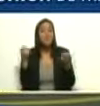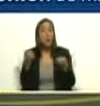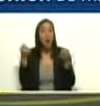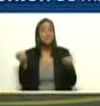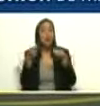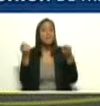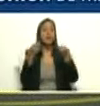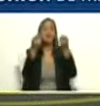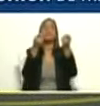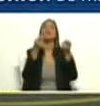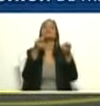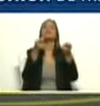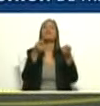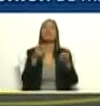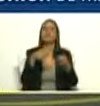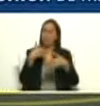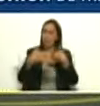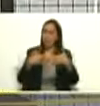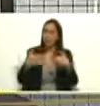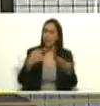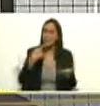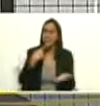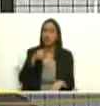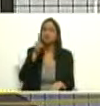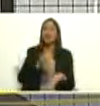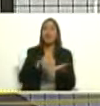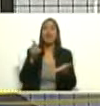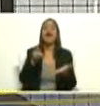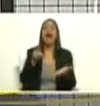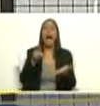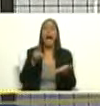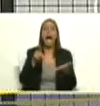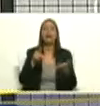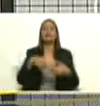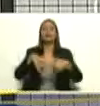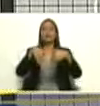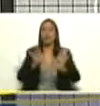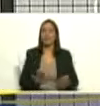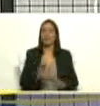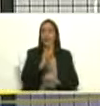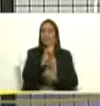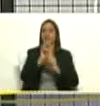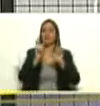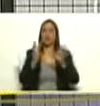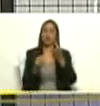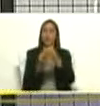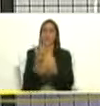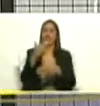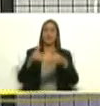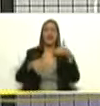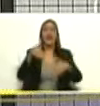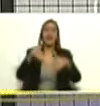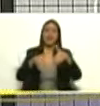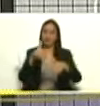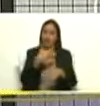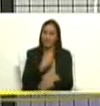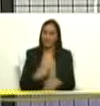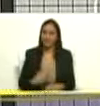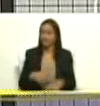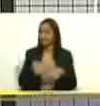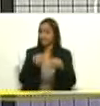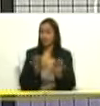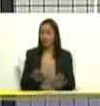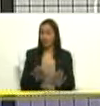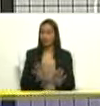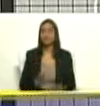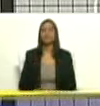se cumple suspendidas las elecciones 28 de mayo entonces empieza el de